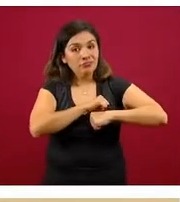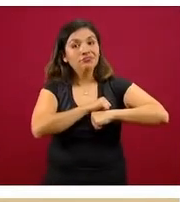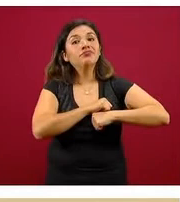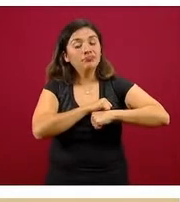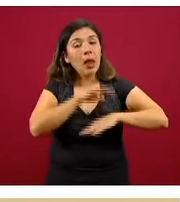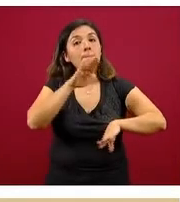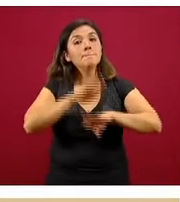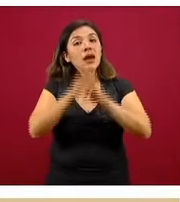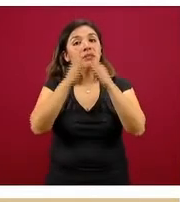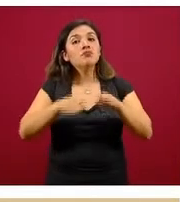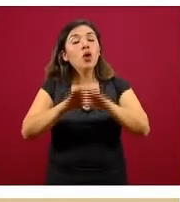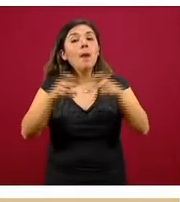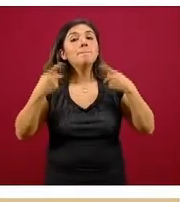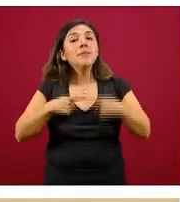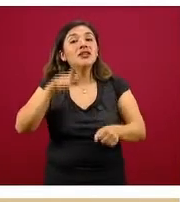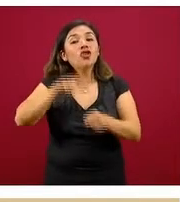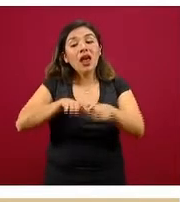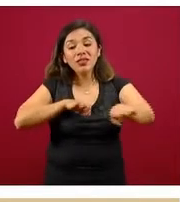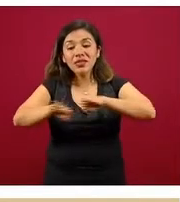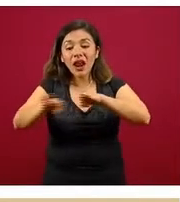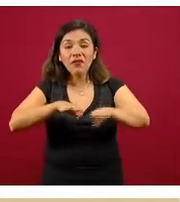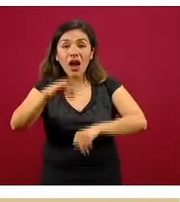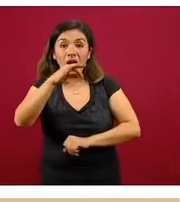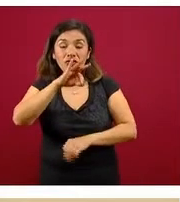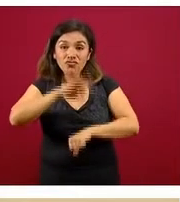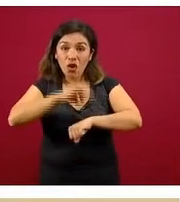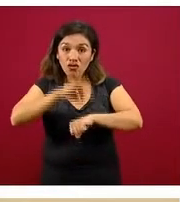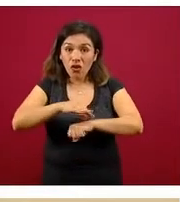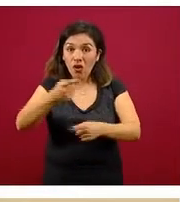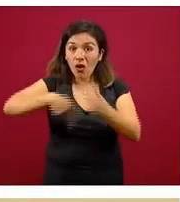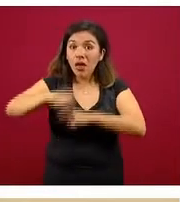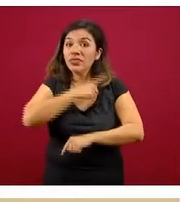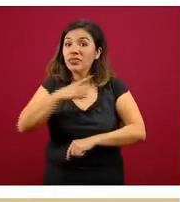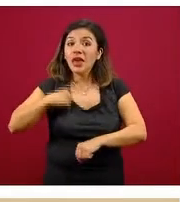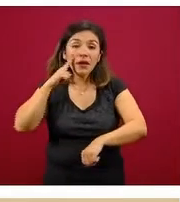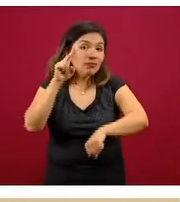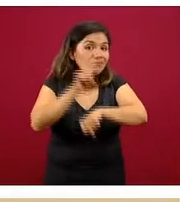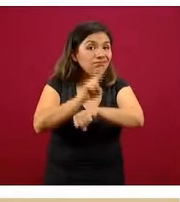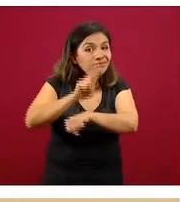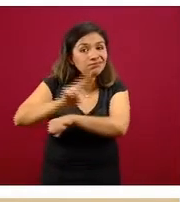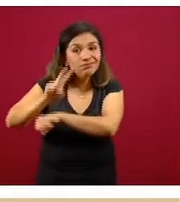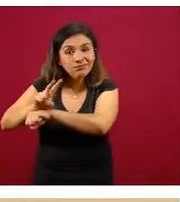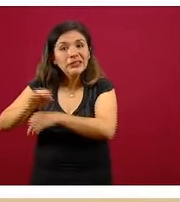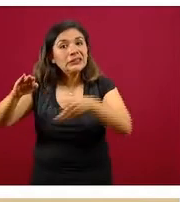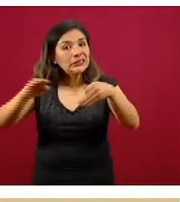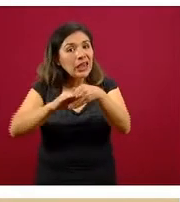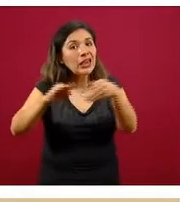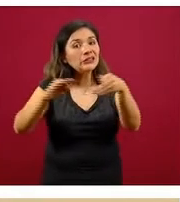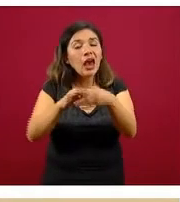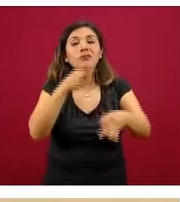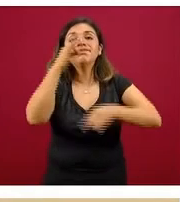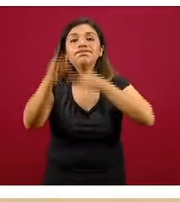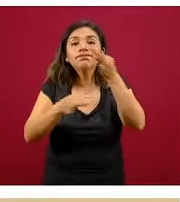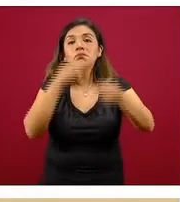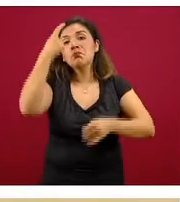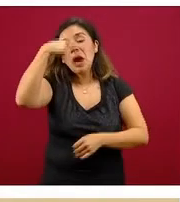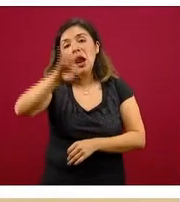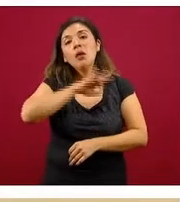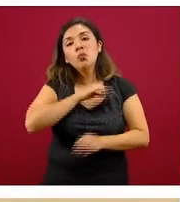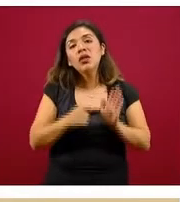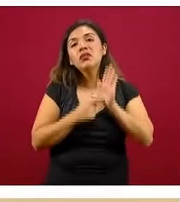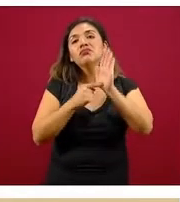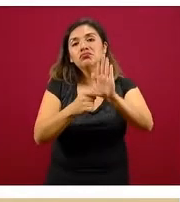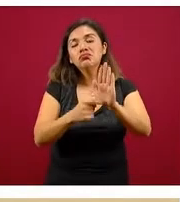sobre todo el personal de salud en lo local está monitoreando también constantemente para poder